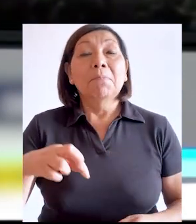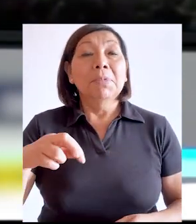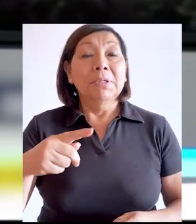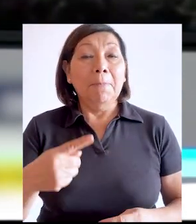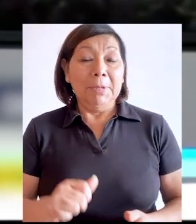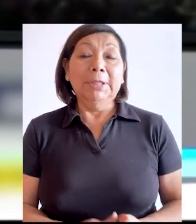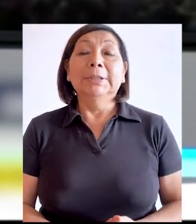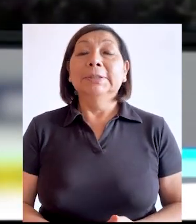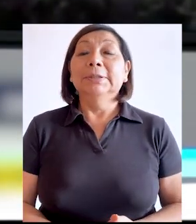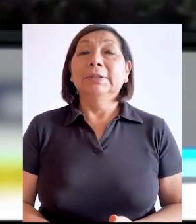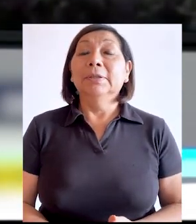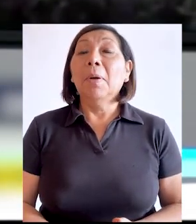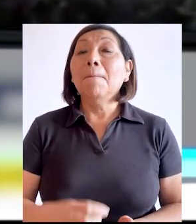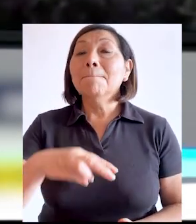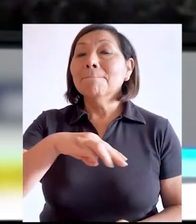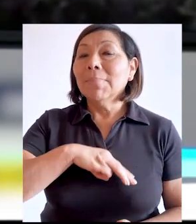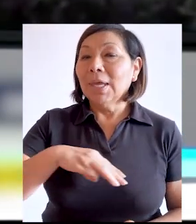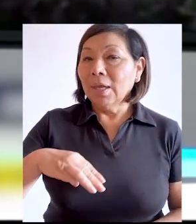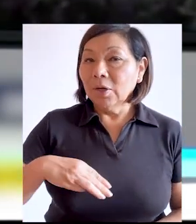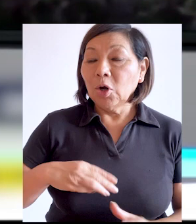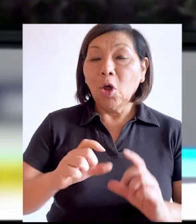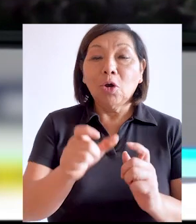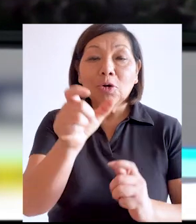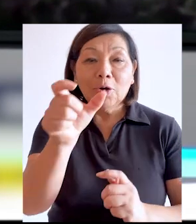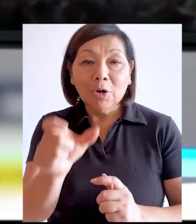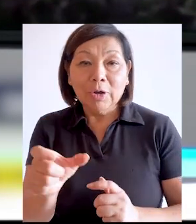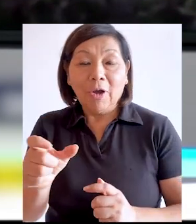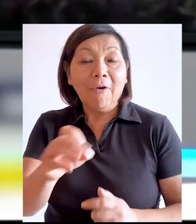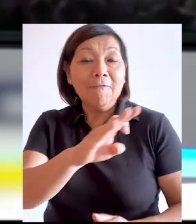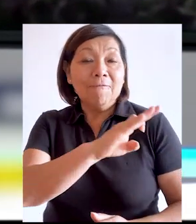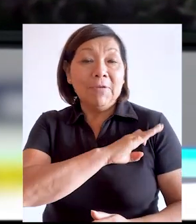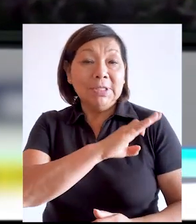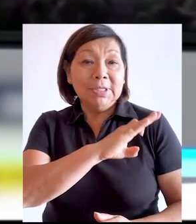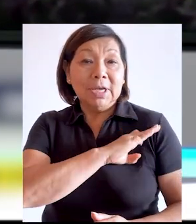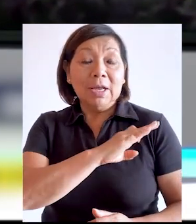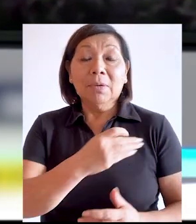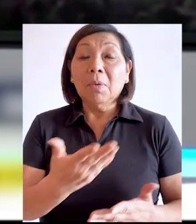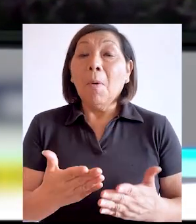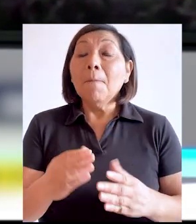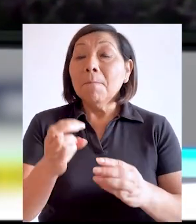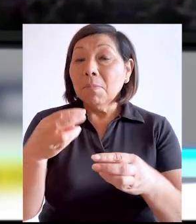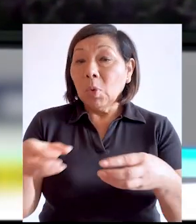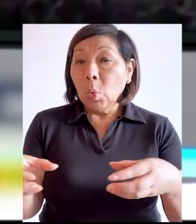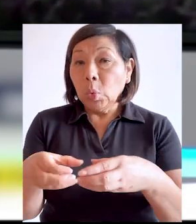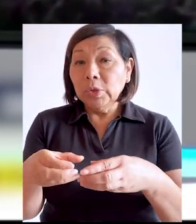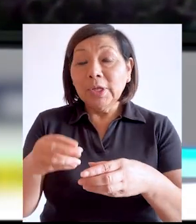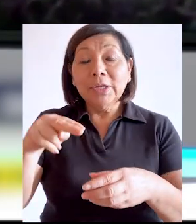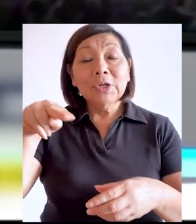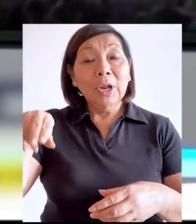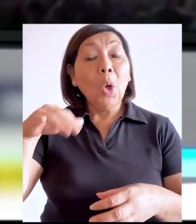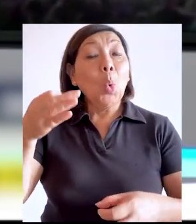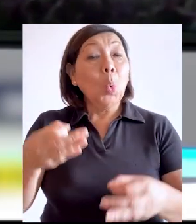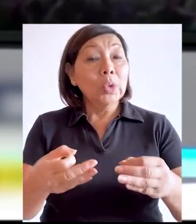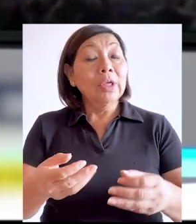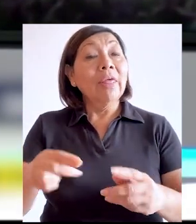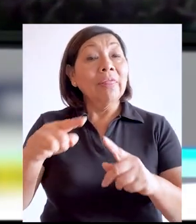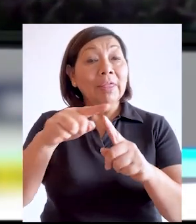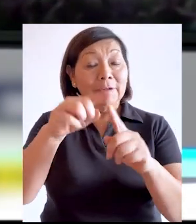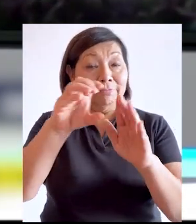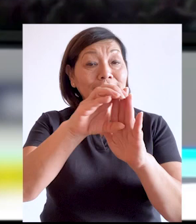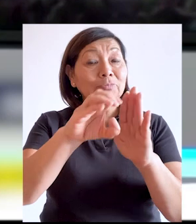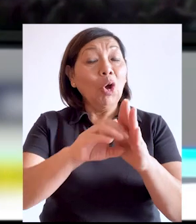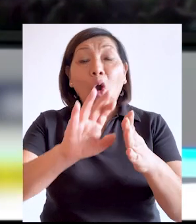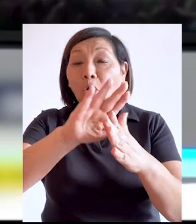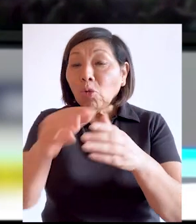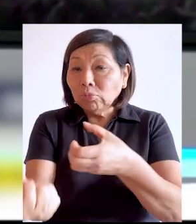famoso impeachment, ¿no? Los ministros, los congresistas, los fiscales supremos, los miembros de la Junta Nacional de Justicia, los magistrados